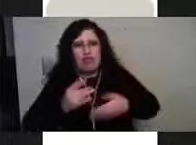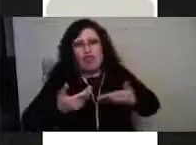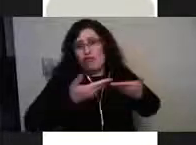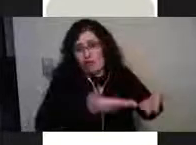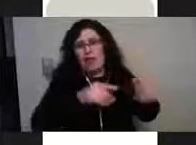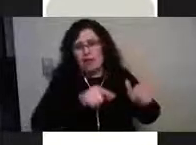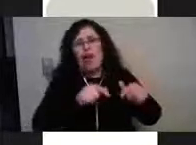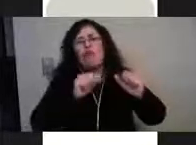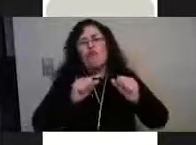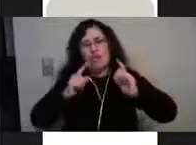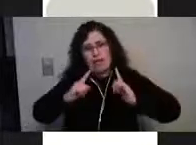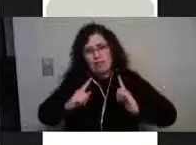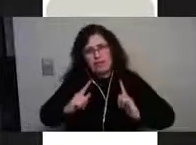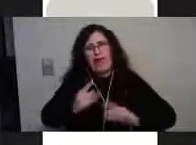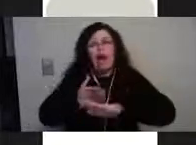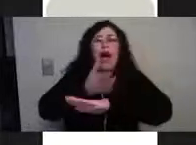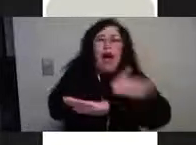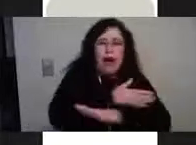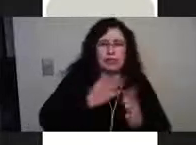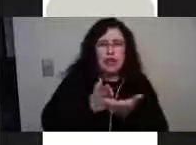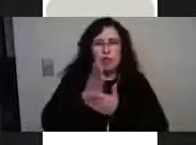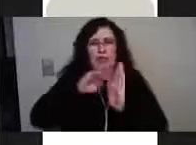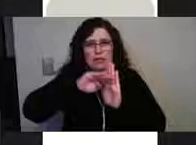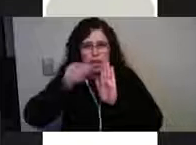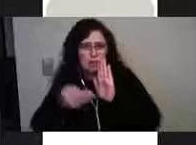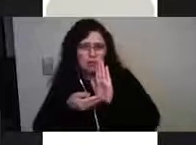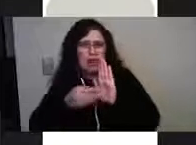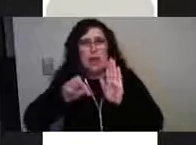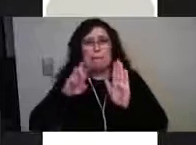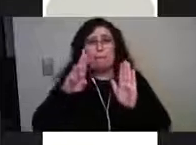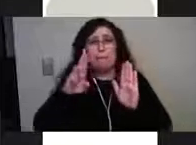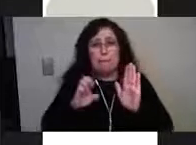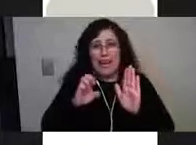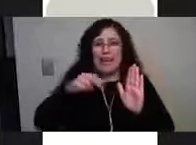mucho antes que comience la licencia o el periodo de prenatal, ¿ya?